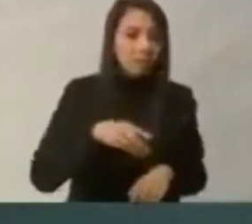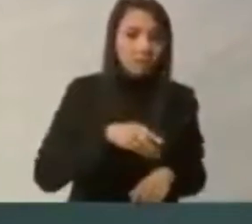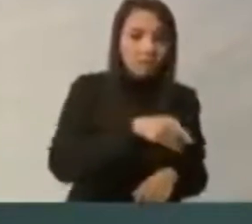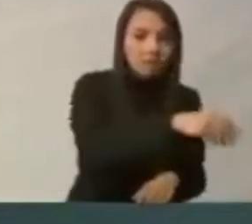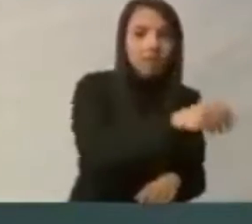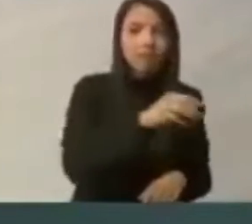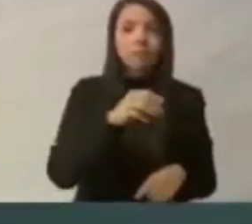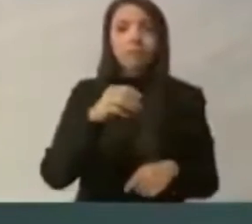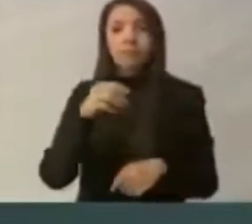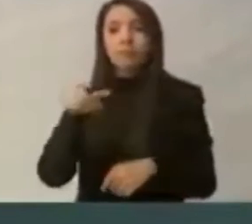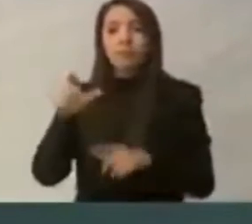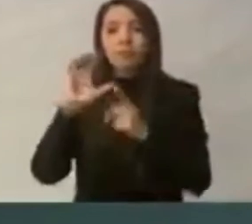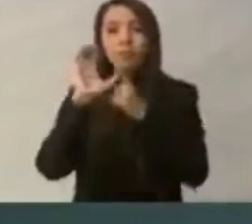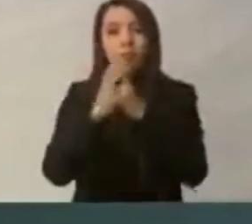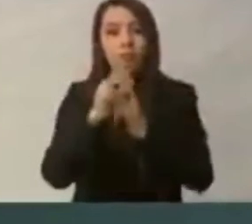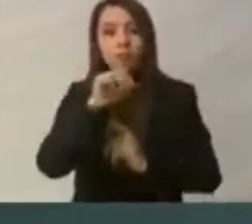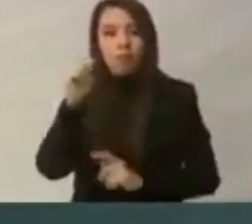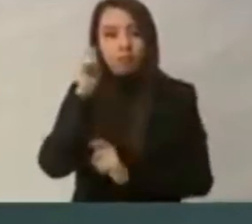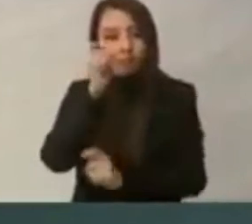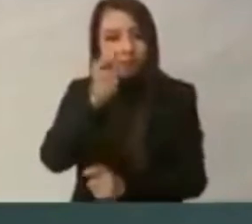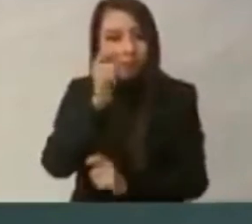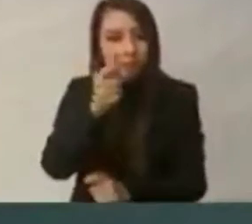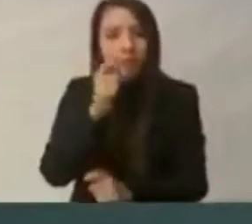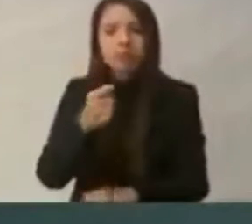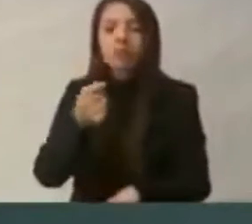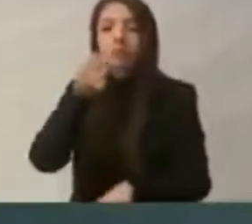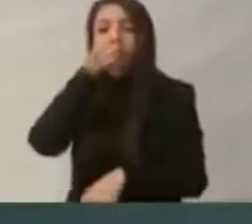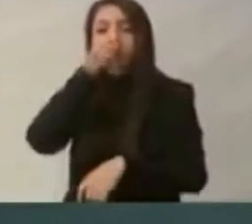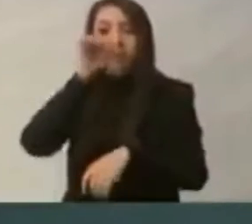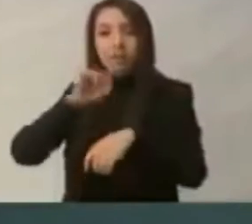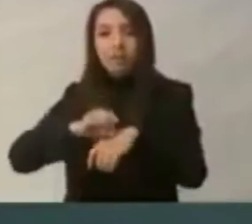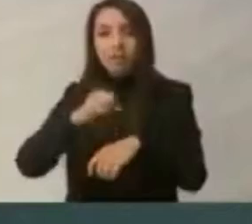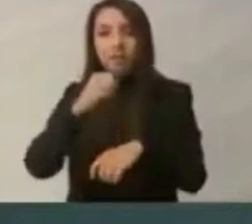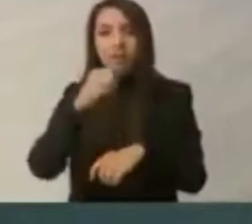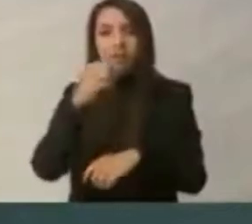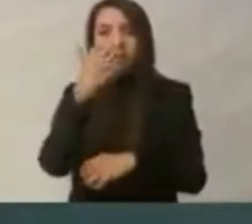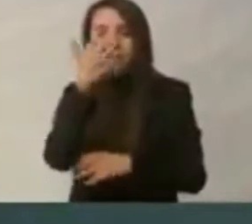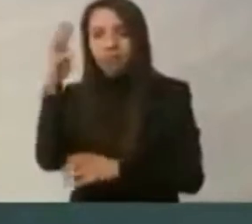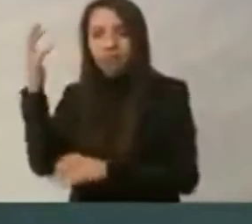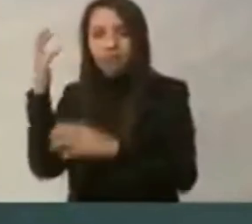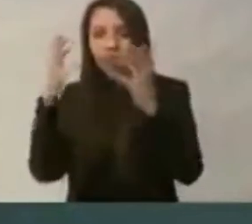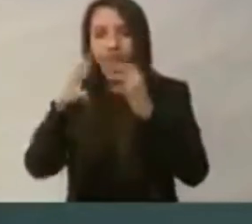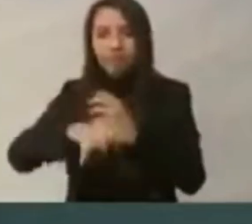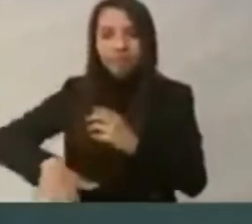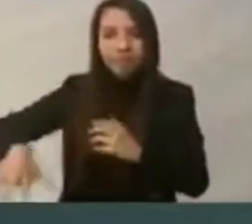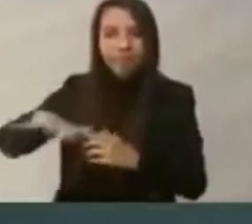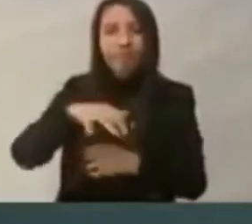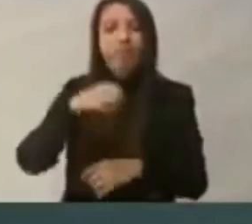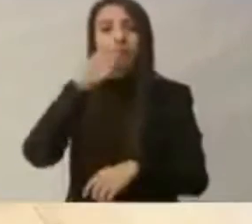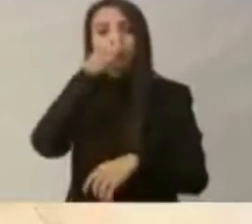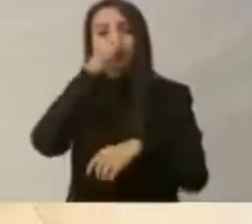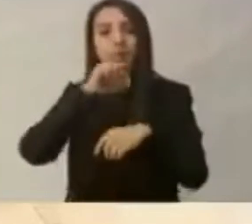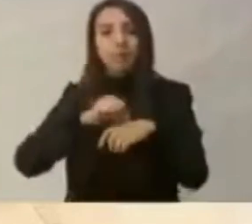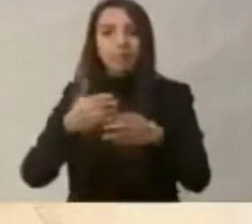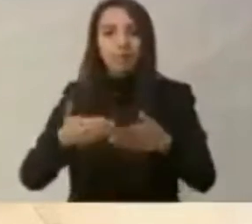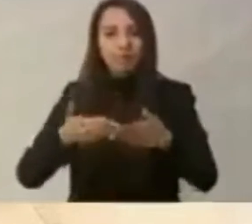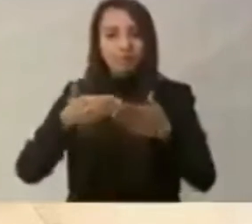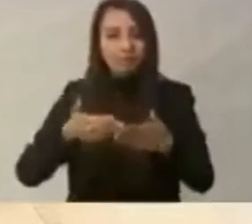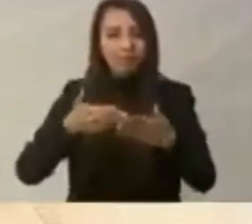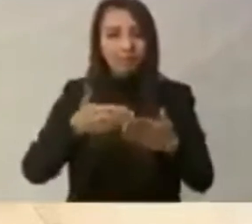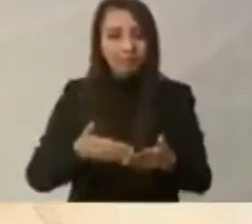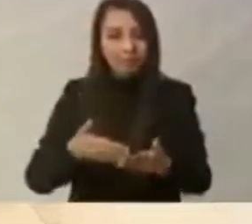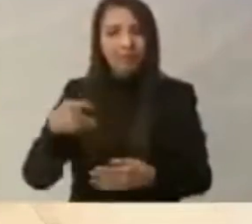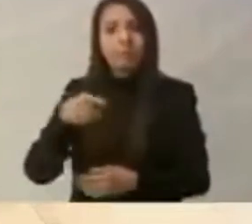Secretaría de Medio Ambiente, la Secretaría de Marina y otras instituciones se